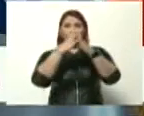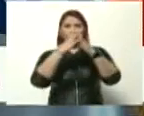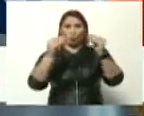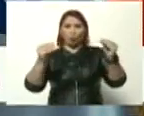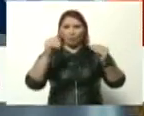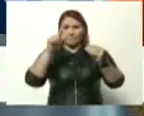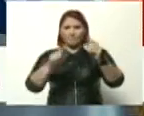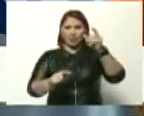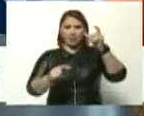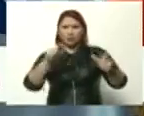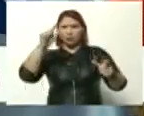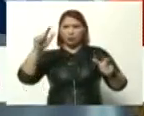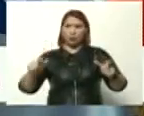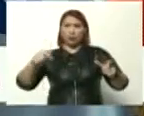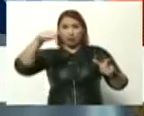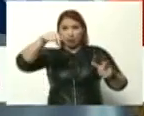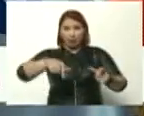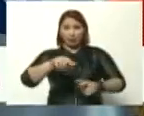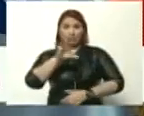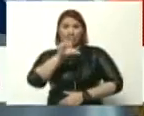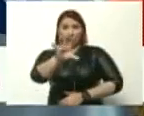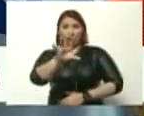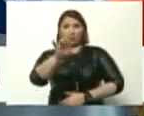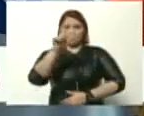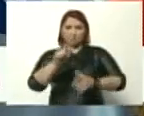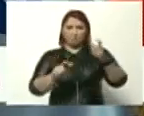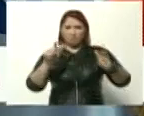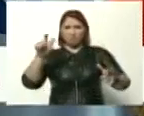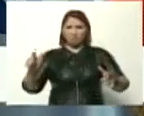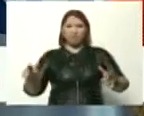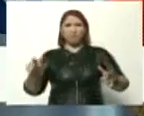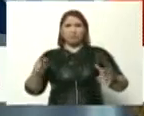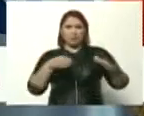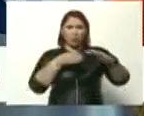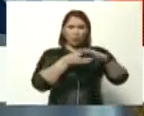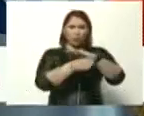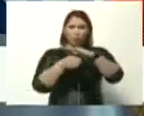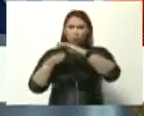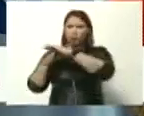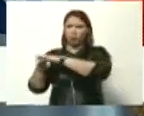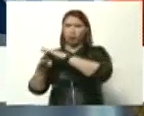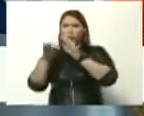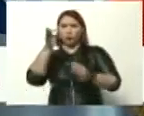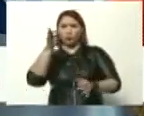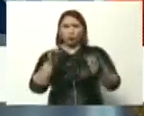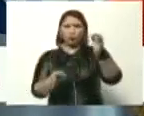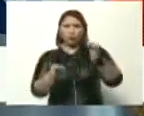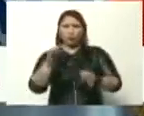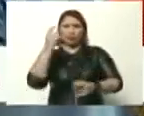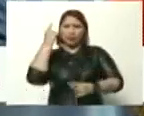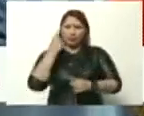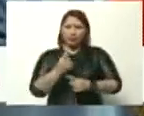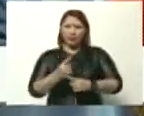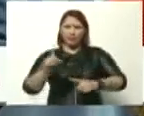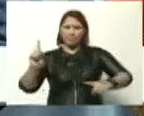de este país y ciudadanas, para que el acceso a la justicia sea